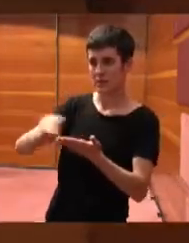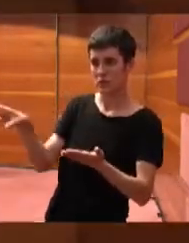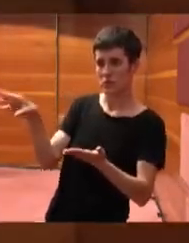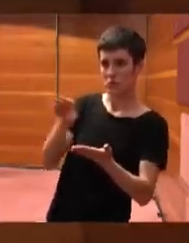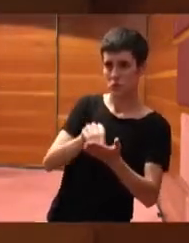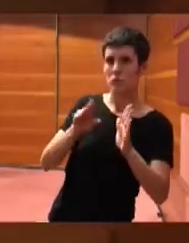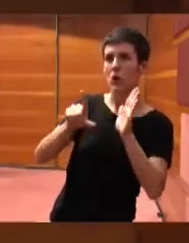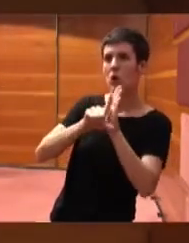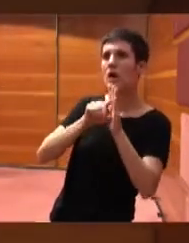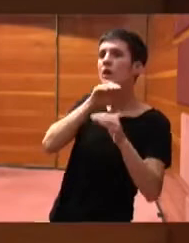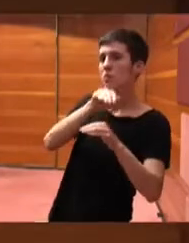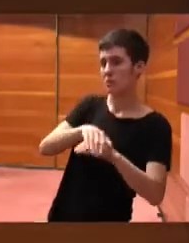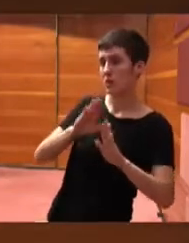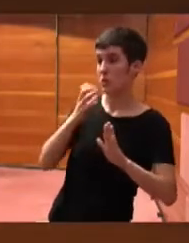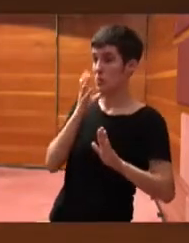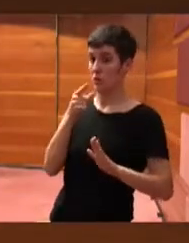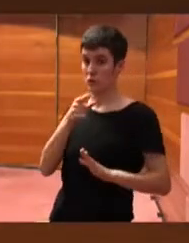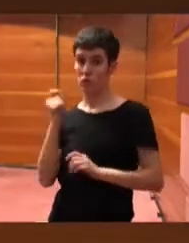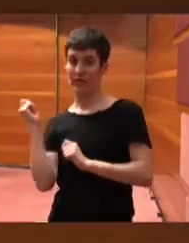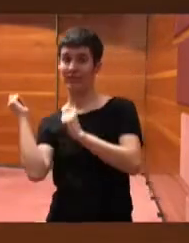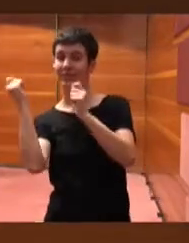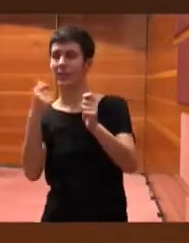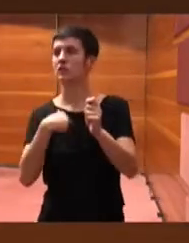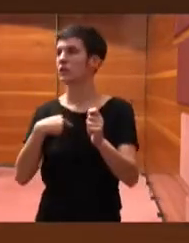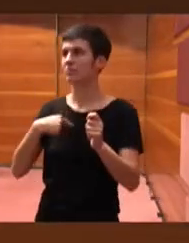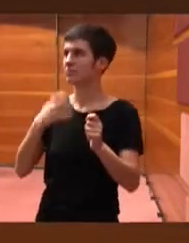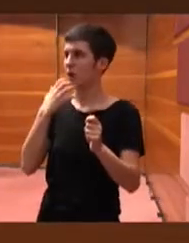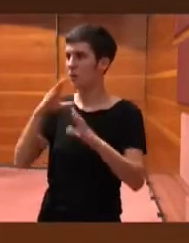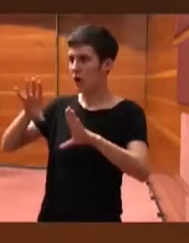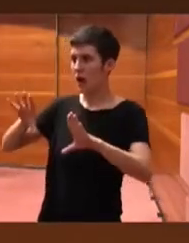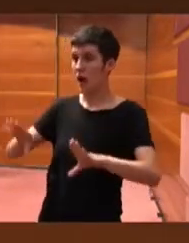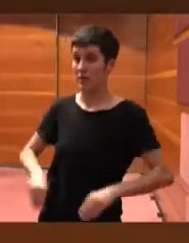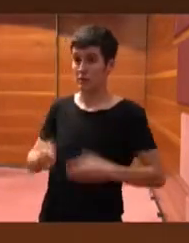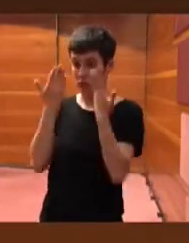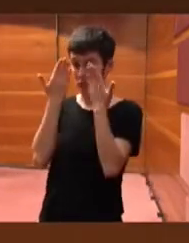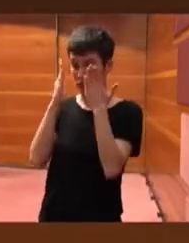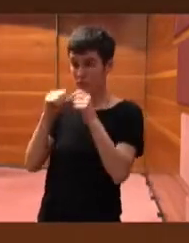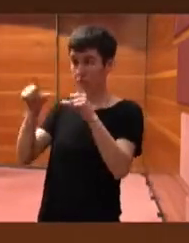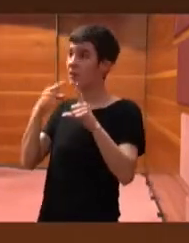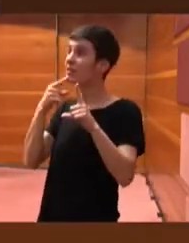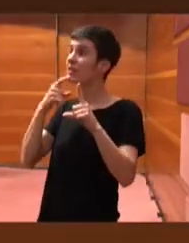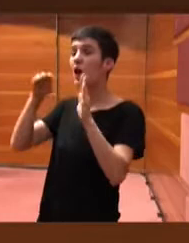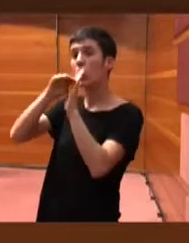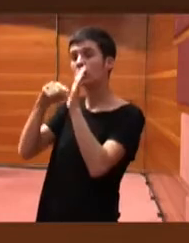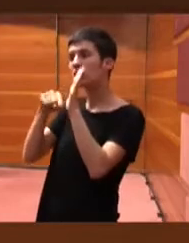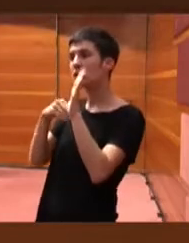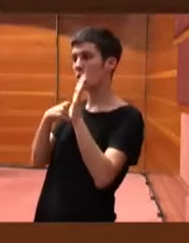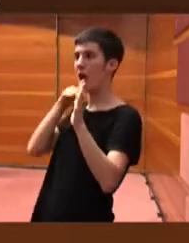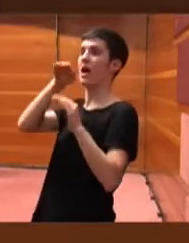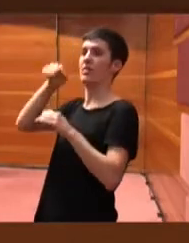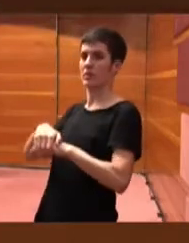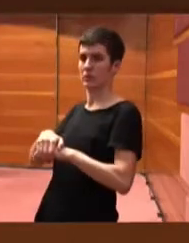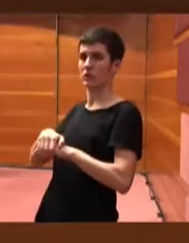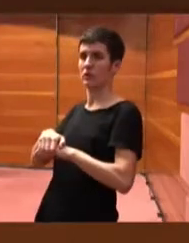la ley de protección de datos, porque tú cuando les das, yo acepto las condiciones de Facebook, y a cambio de aceptar